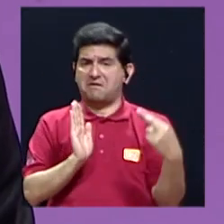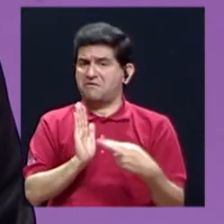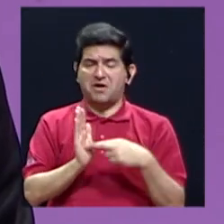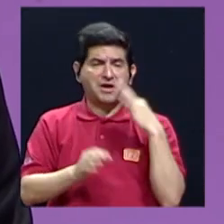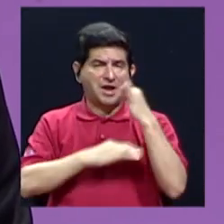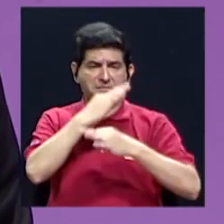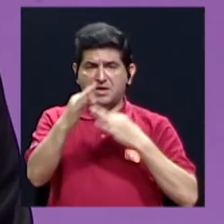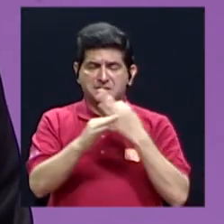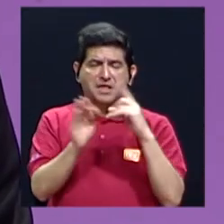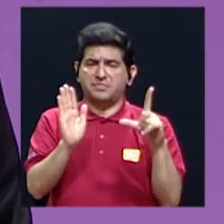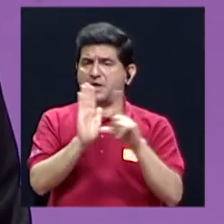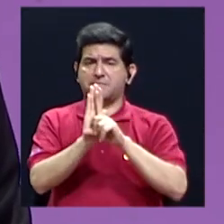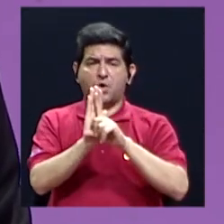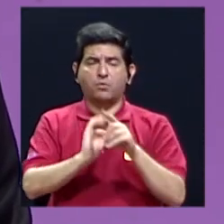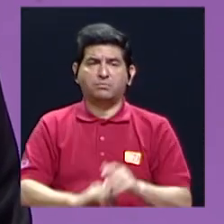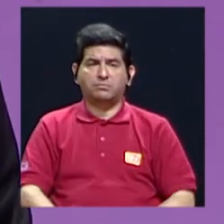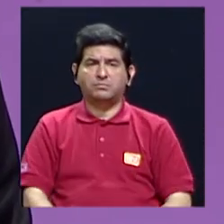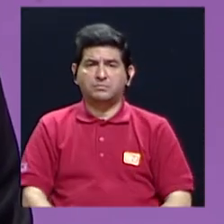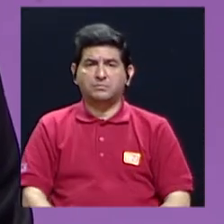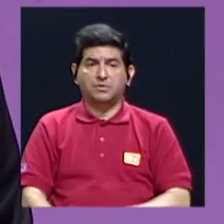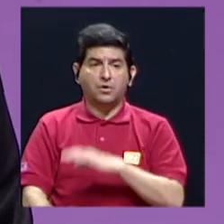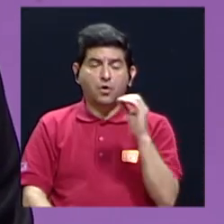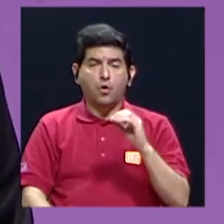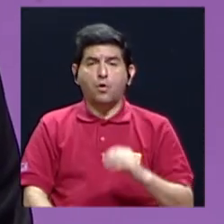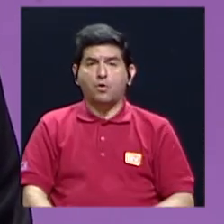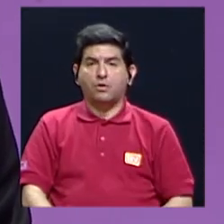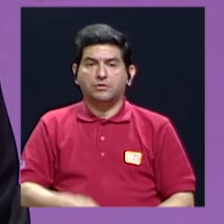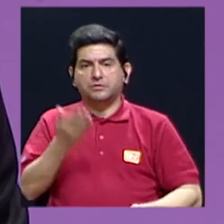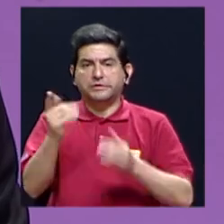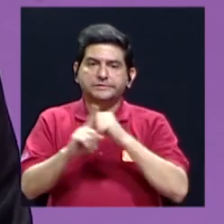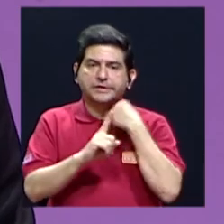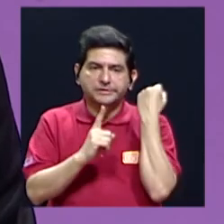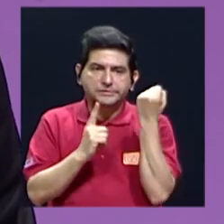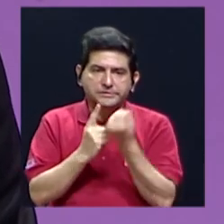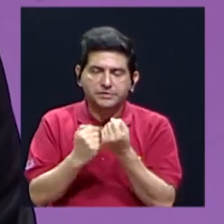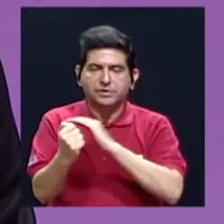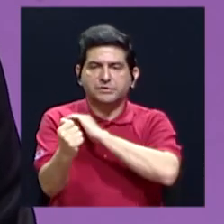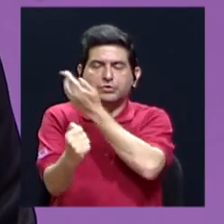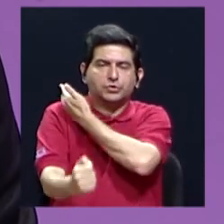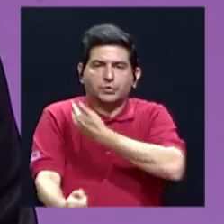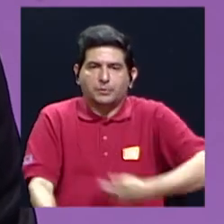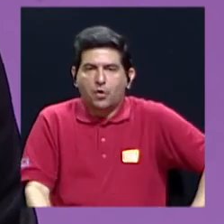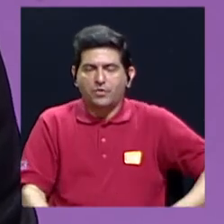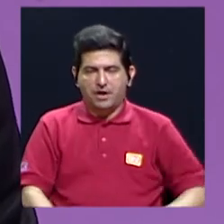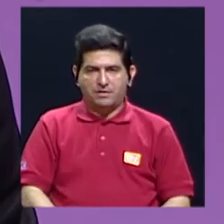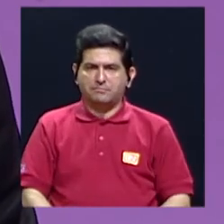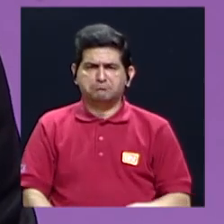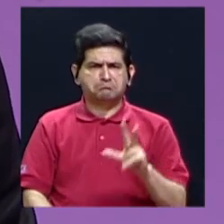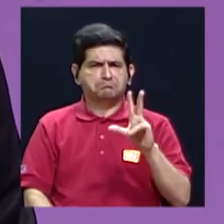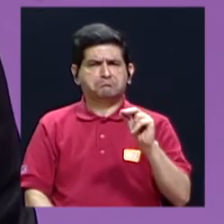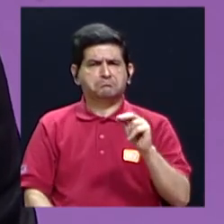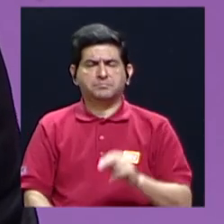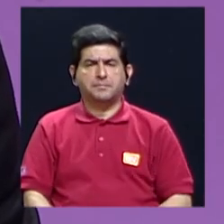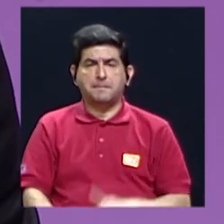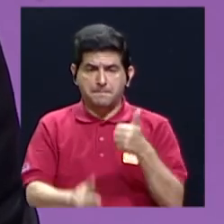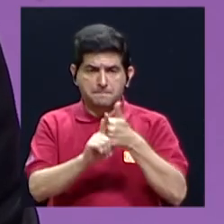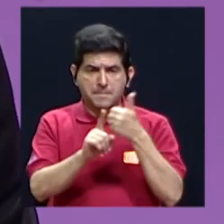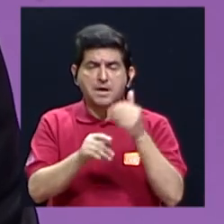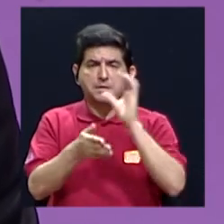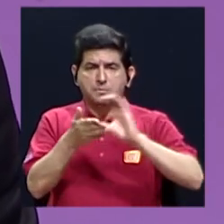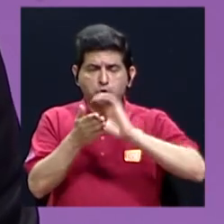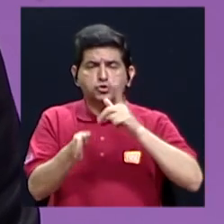reglamentaciones de tipo legal o del nivel de poder ejecutivo, sino que son los mismos